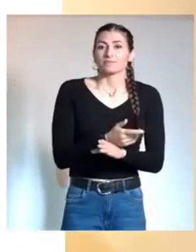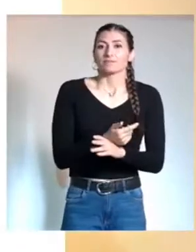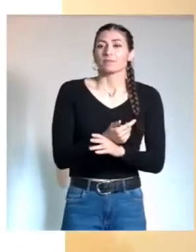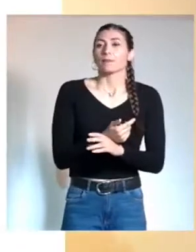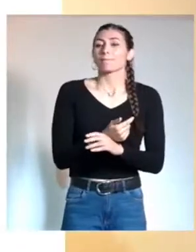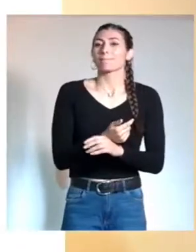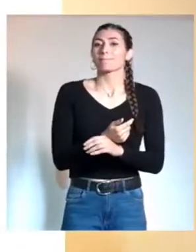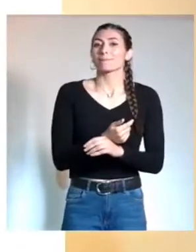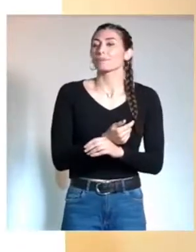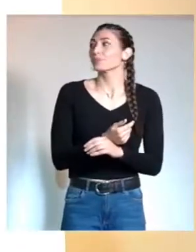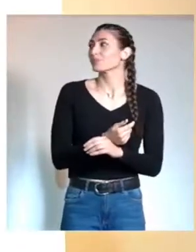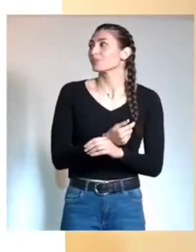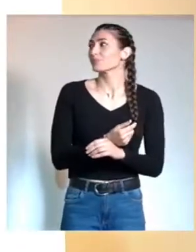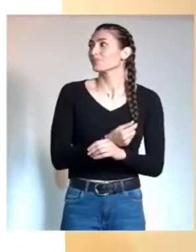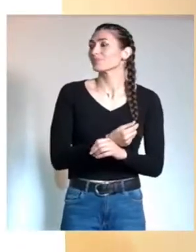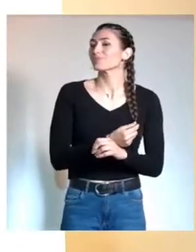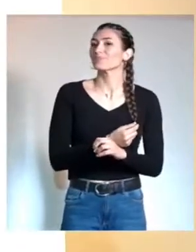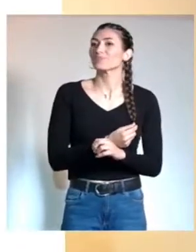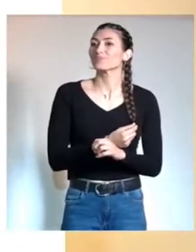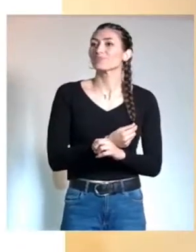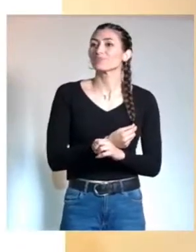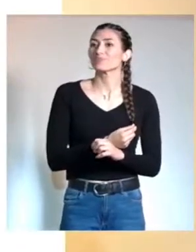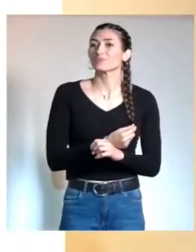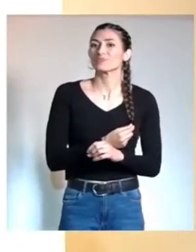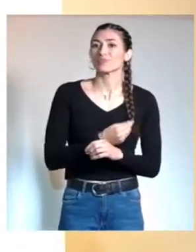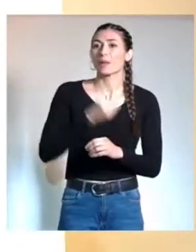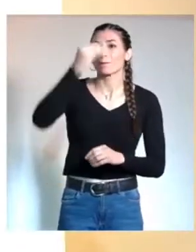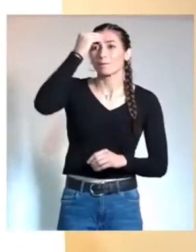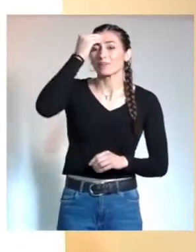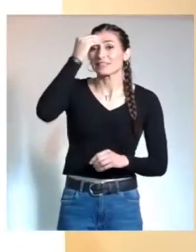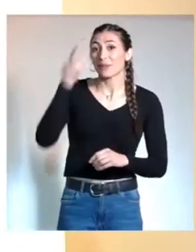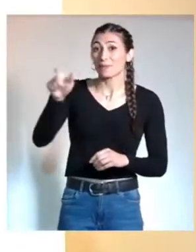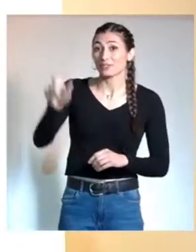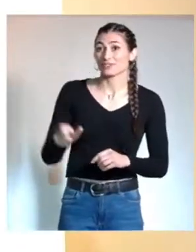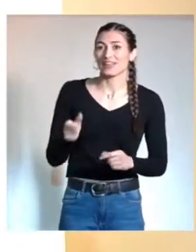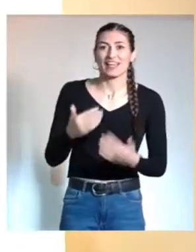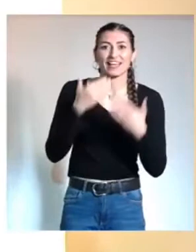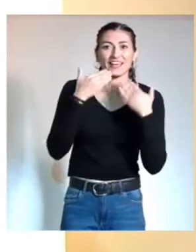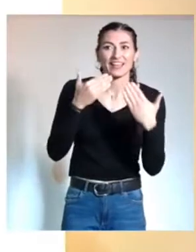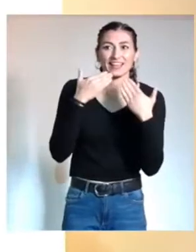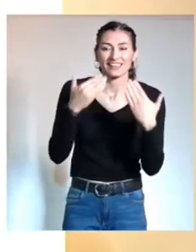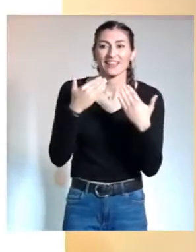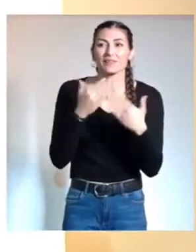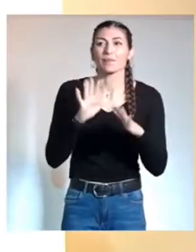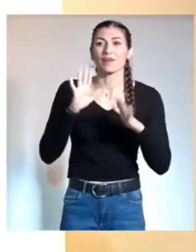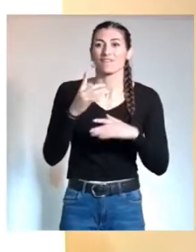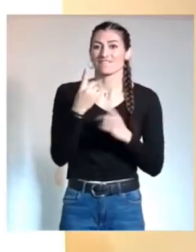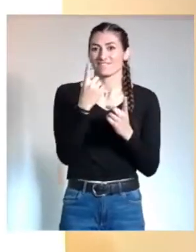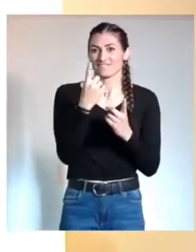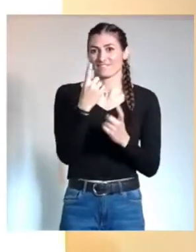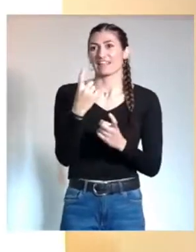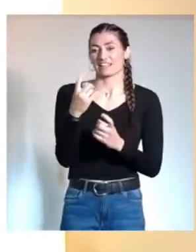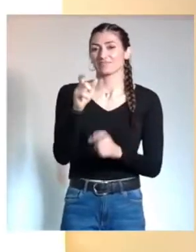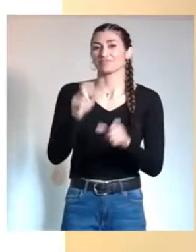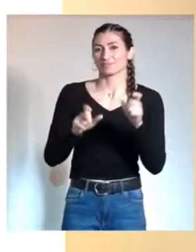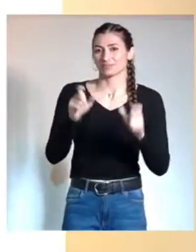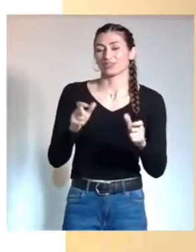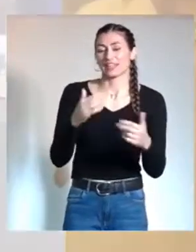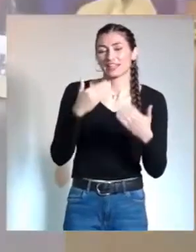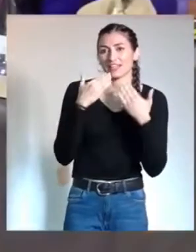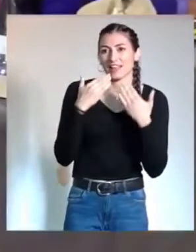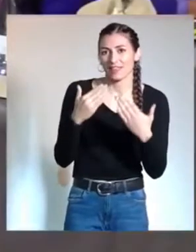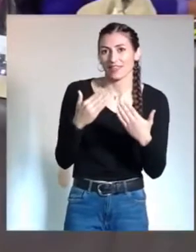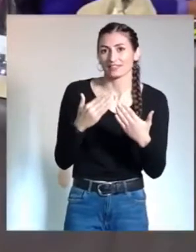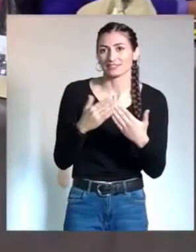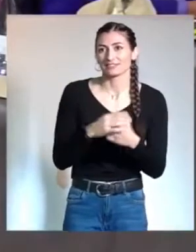que allí Luis iba a hacer todo el agradecimiento, pero nos faltan algunas personas para agradecer